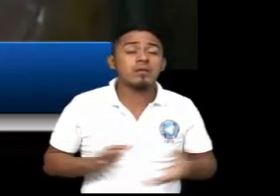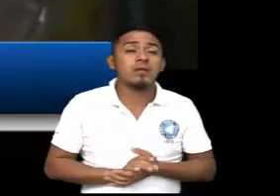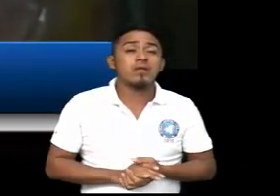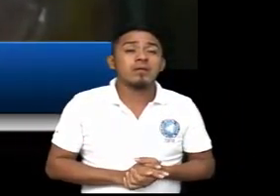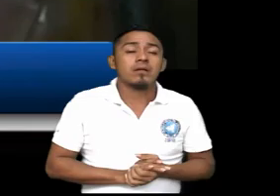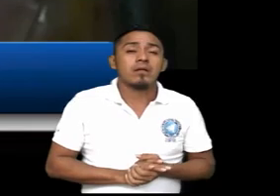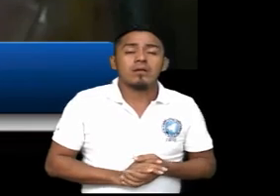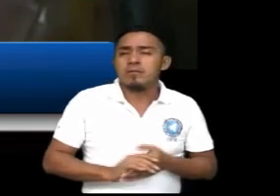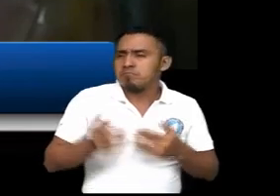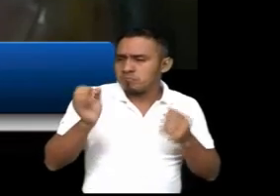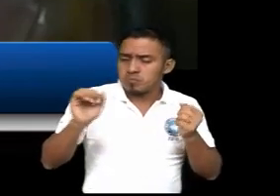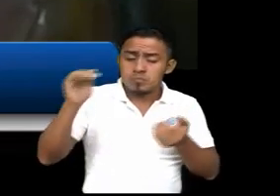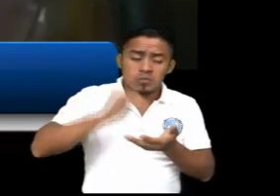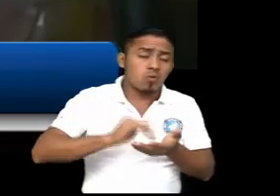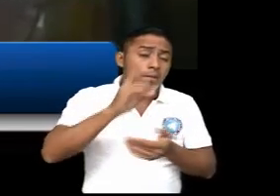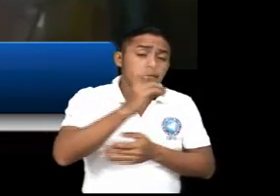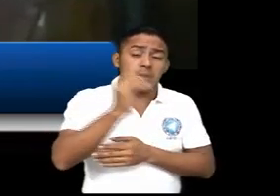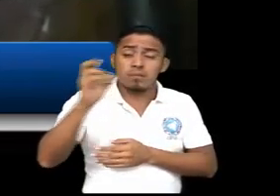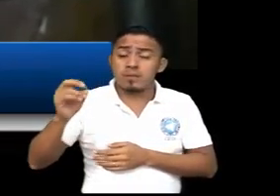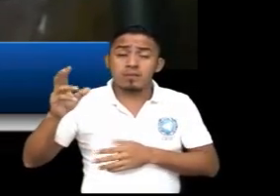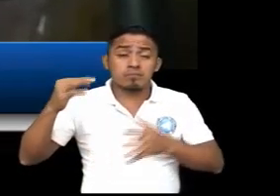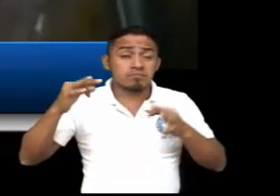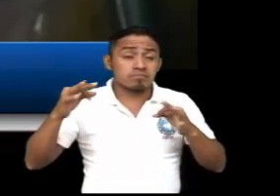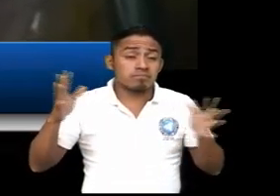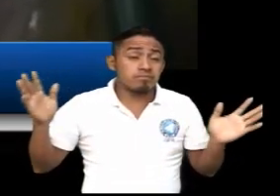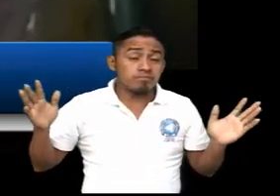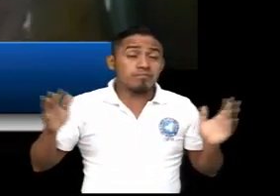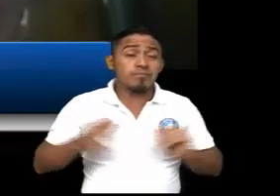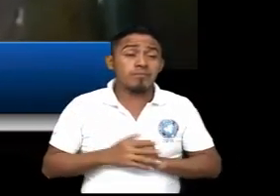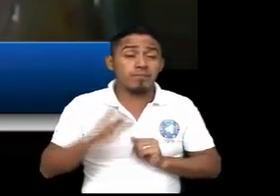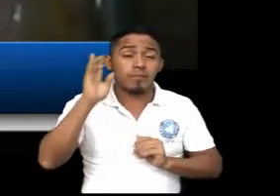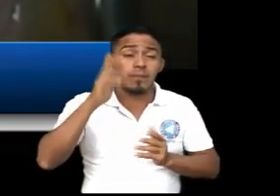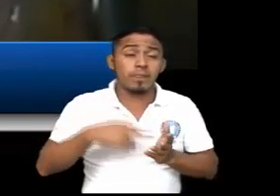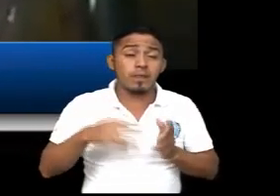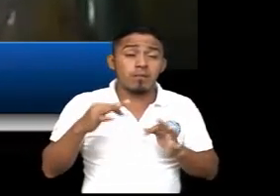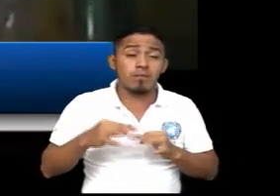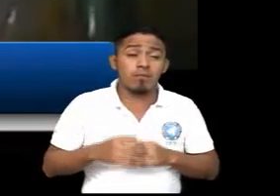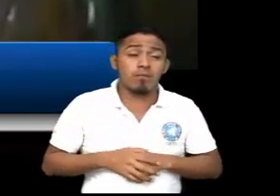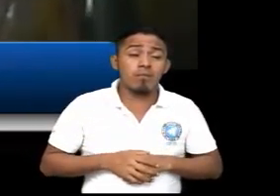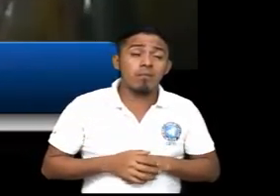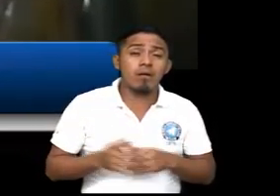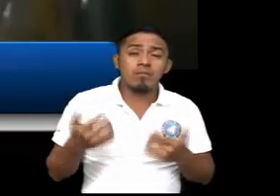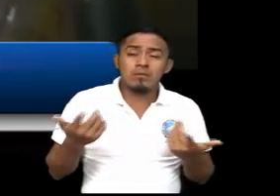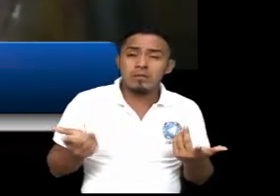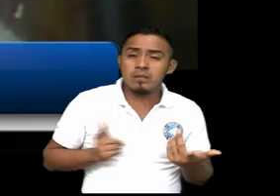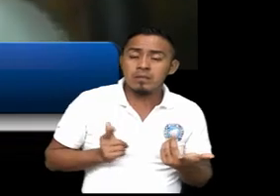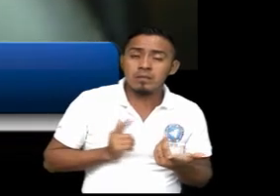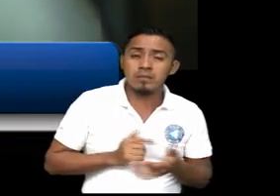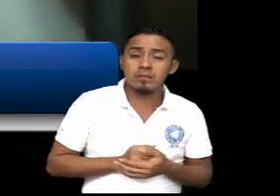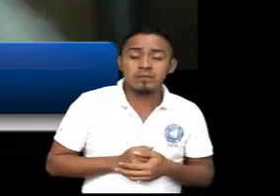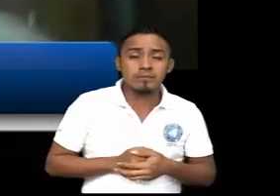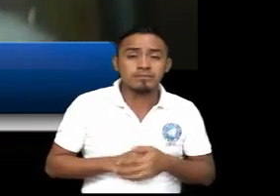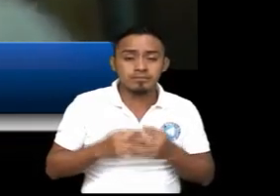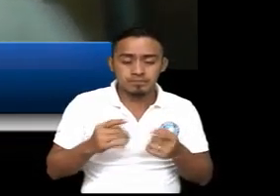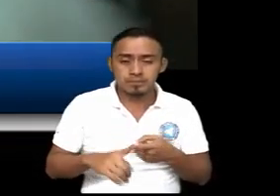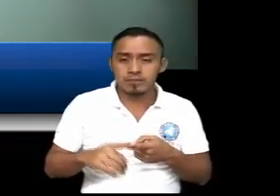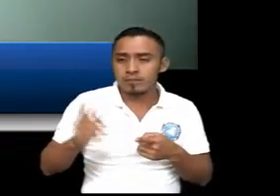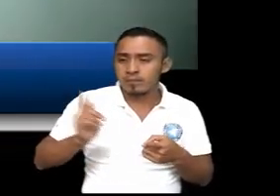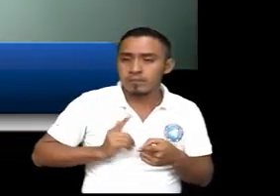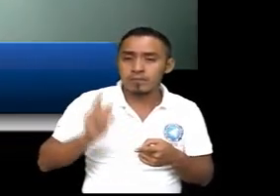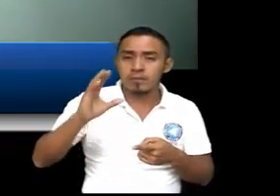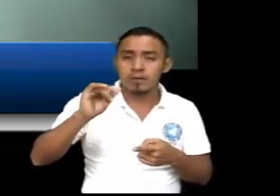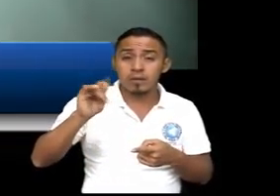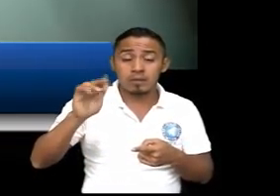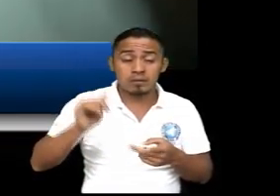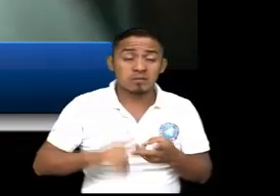tener 20-20. Pero acordate que hay veces pacientes tienen esto y tienen algún problemita. Eso es. O hay pacientes que tienen catarata y tienen